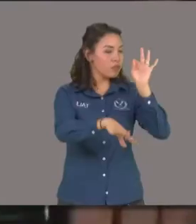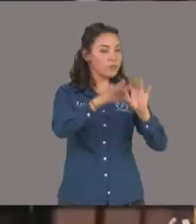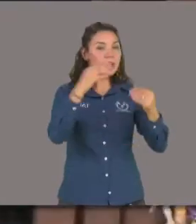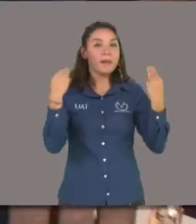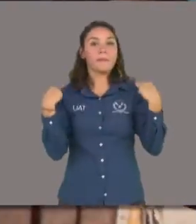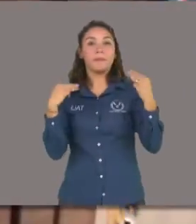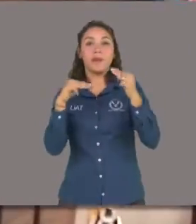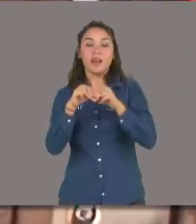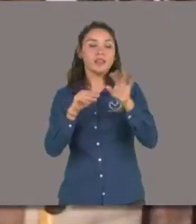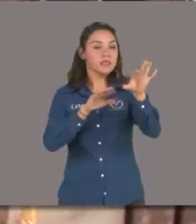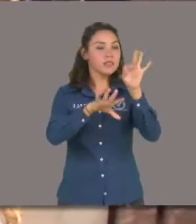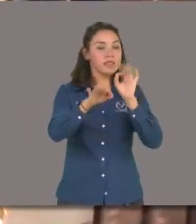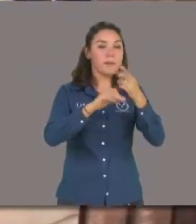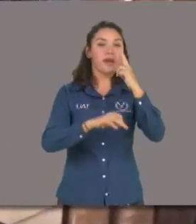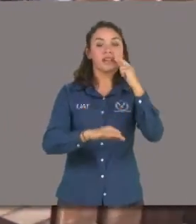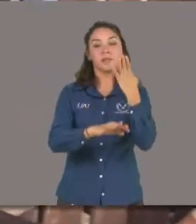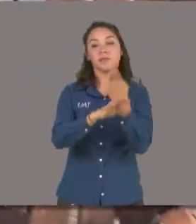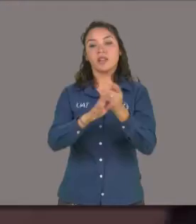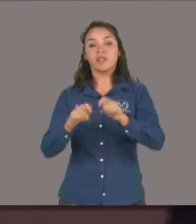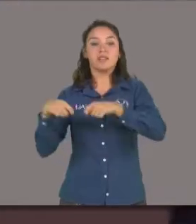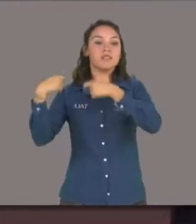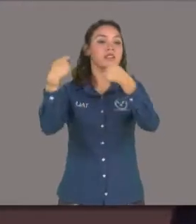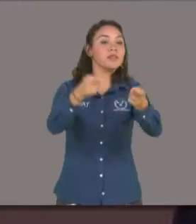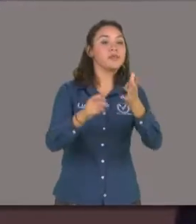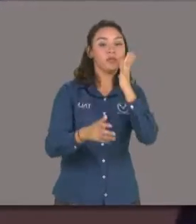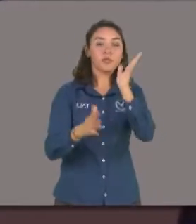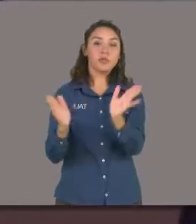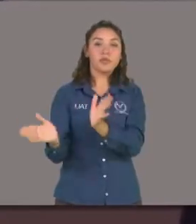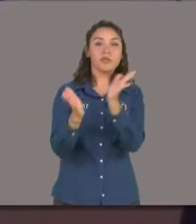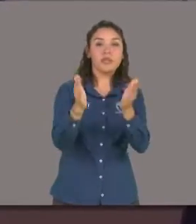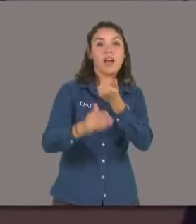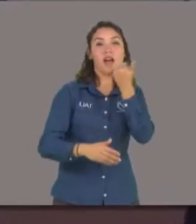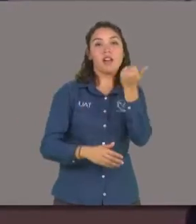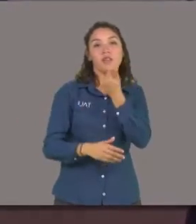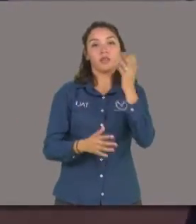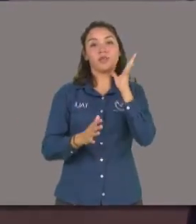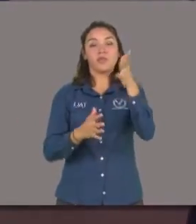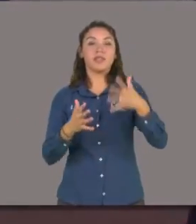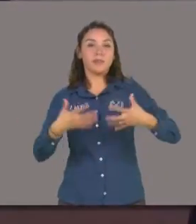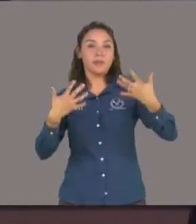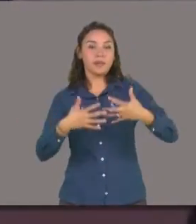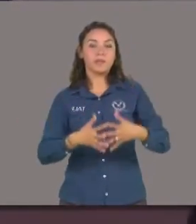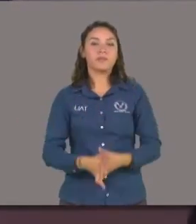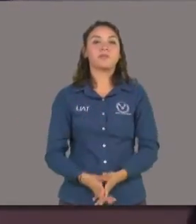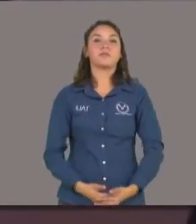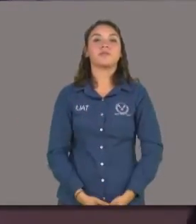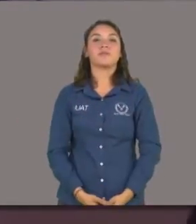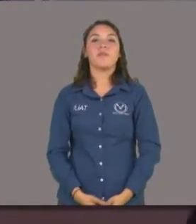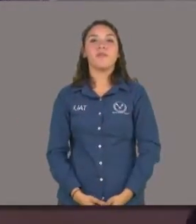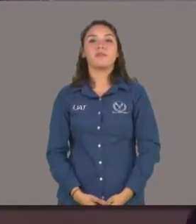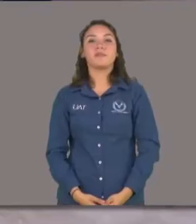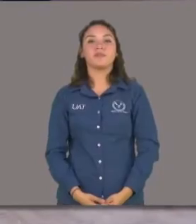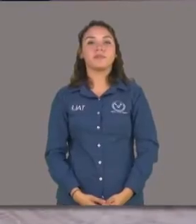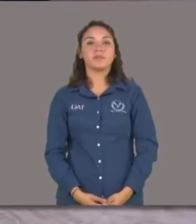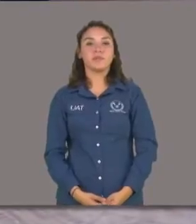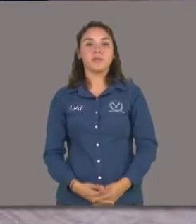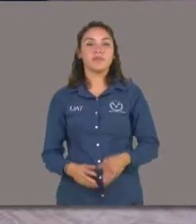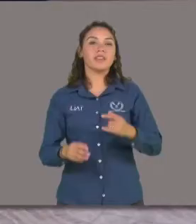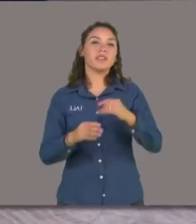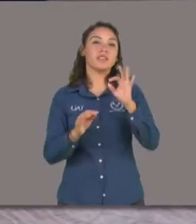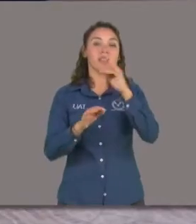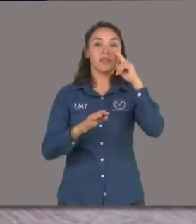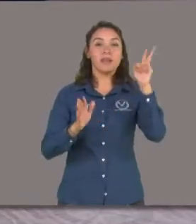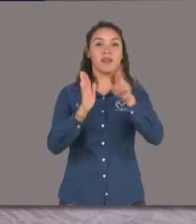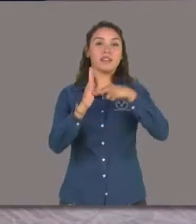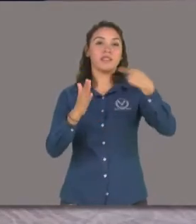cómo se están formando a los futuros empresarios y reconocer que es necesario hacer una selección adecuada de los maestros, que son